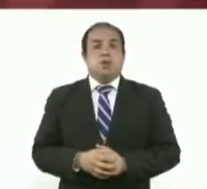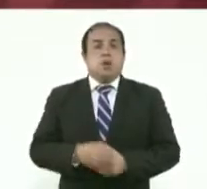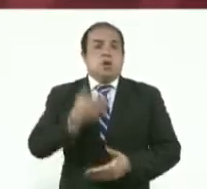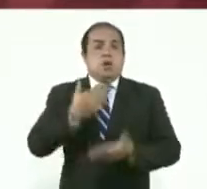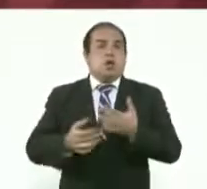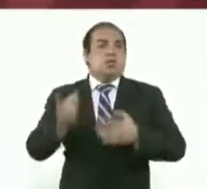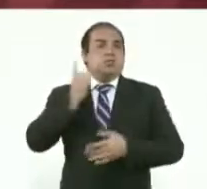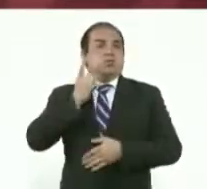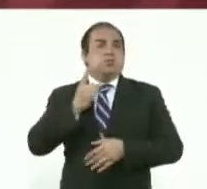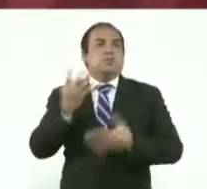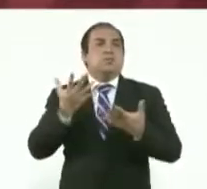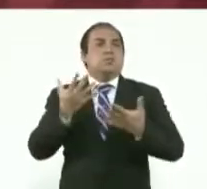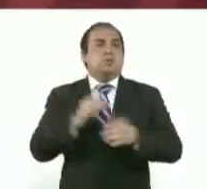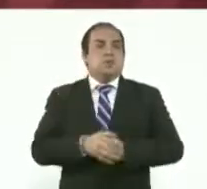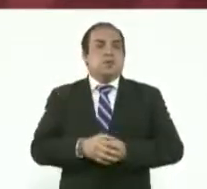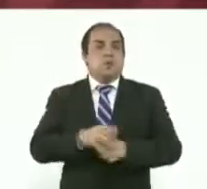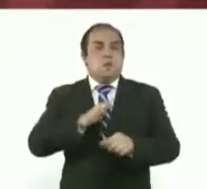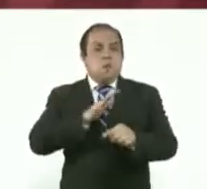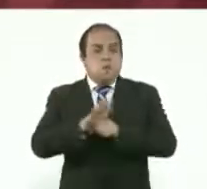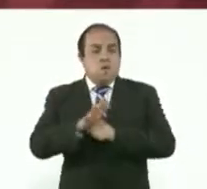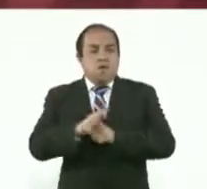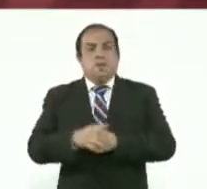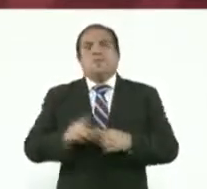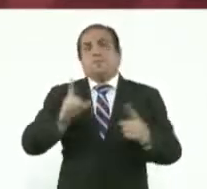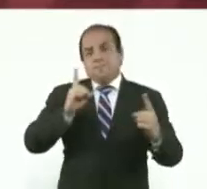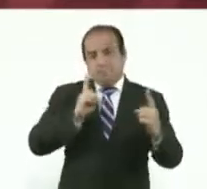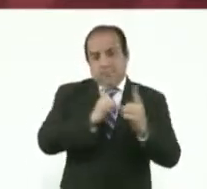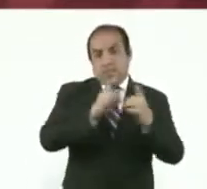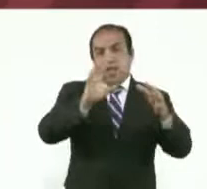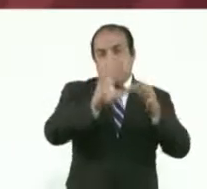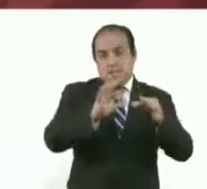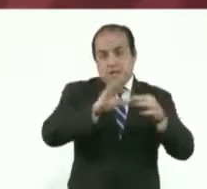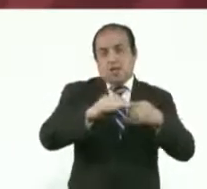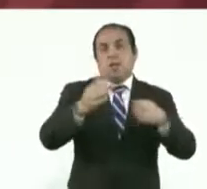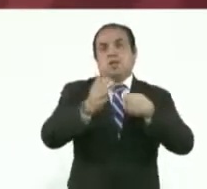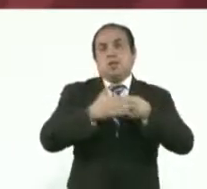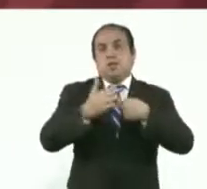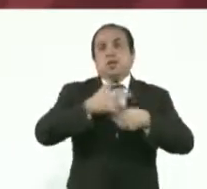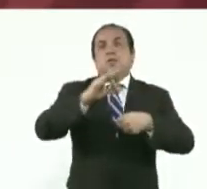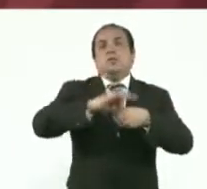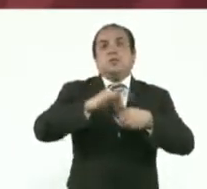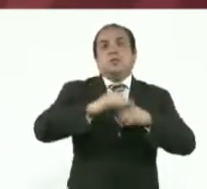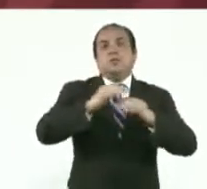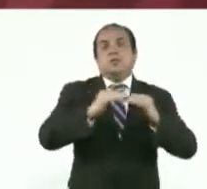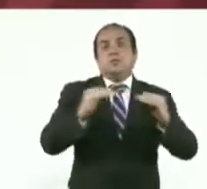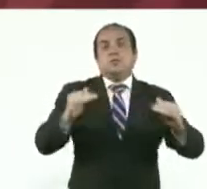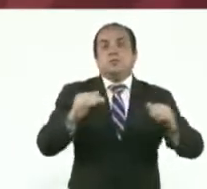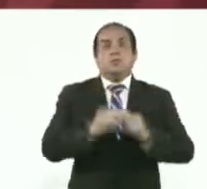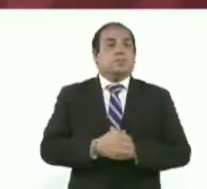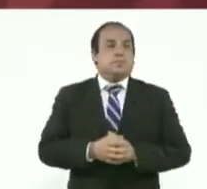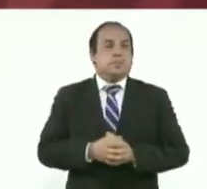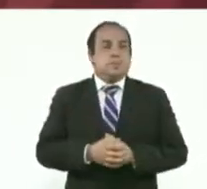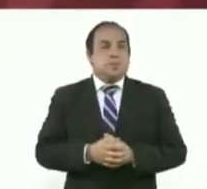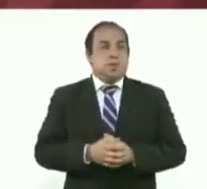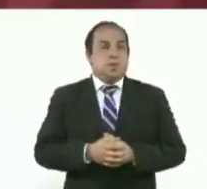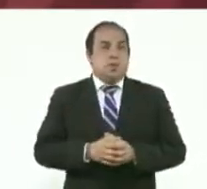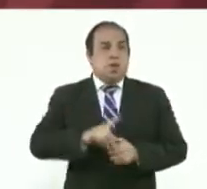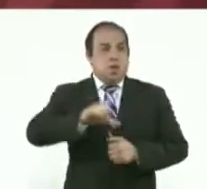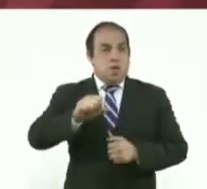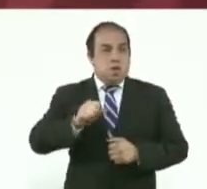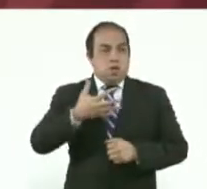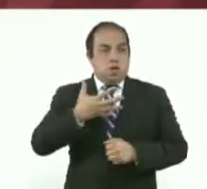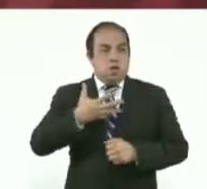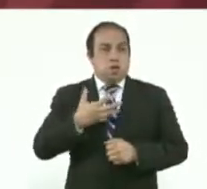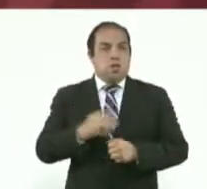caso los diputados, pues es estar cerca para poder explicar este ejercicio que viene y que puedan, pues, dadas las condiciones que